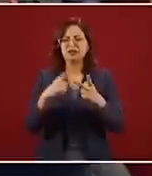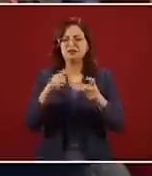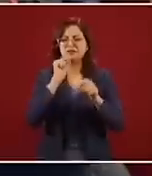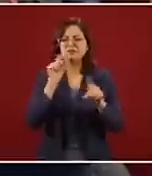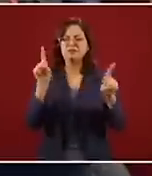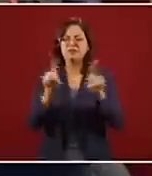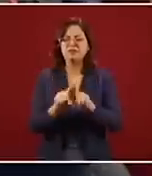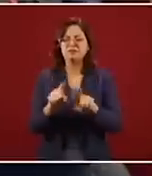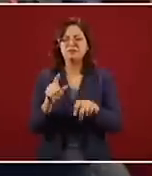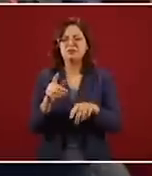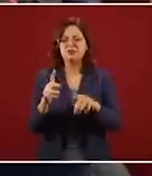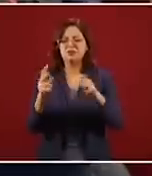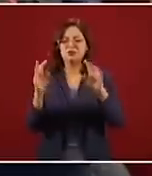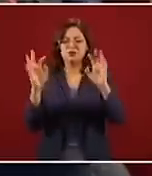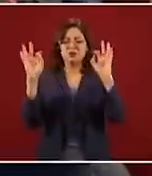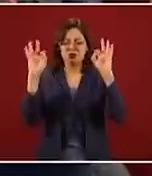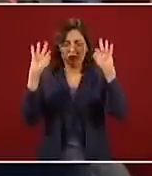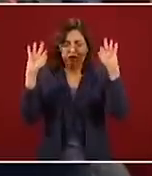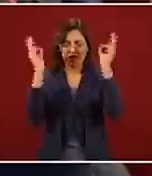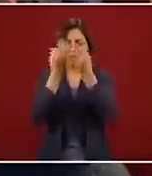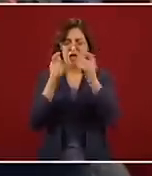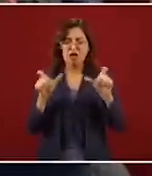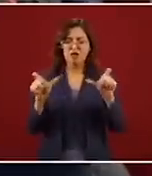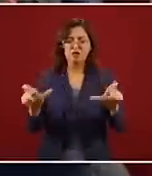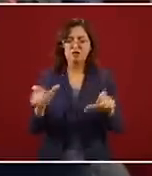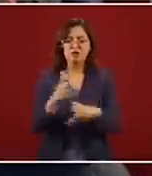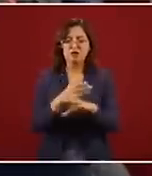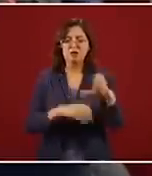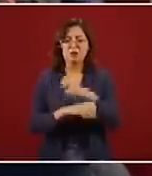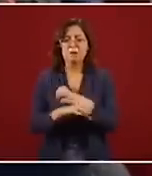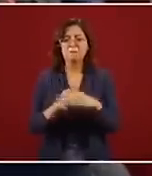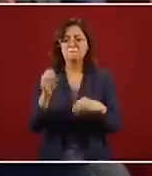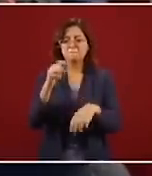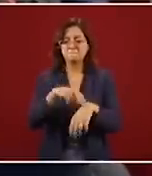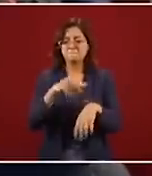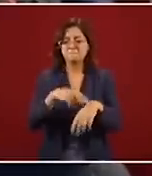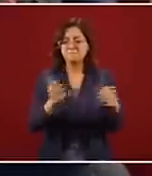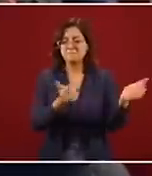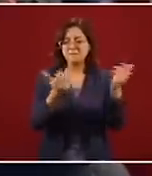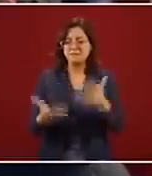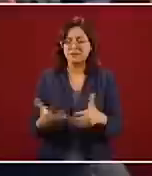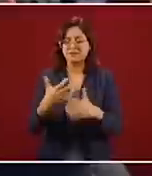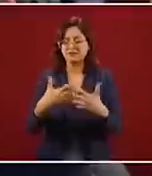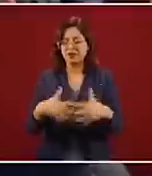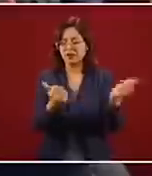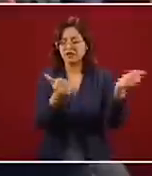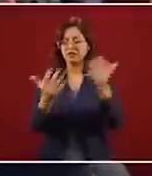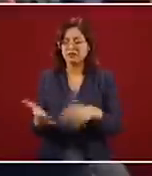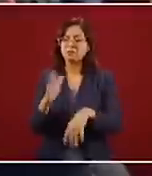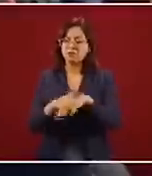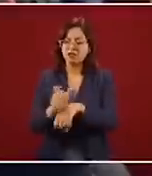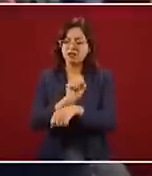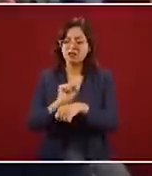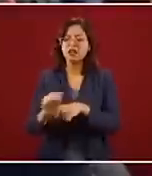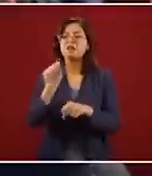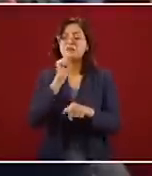la importación de equipo médico. Y lo otro ya, la cuestión de los especialistas que están tratando, pues con sueldos de